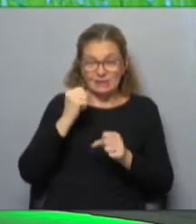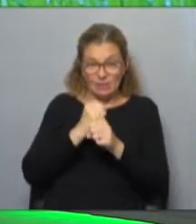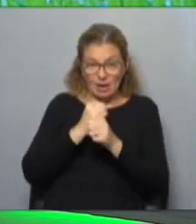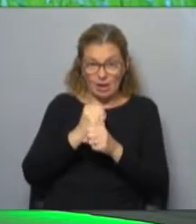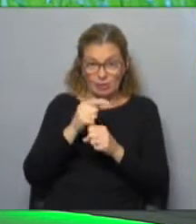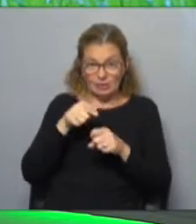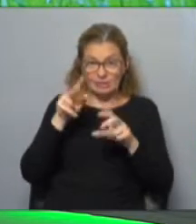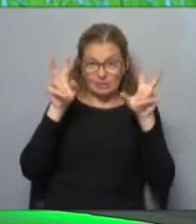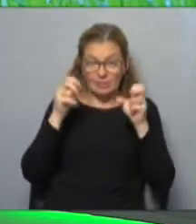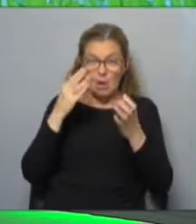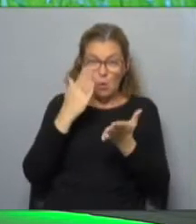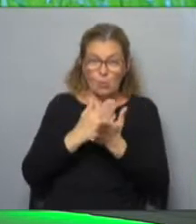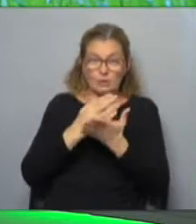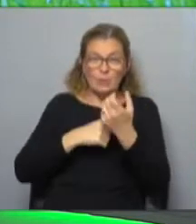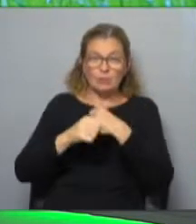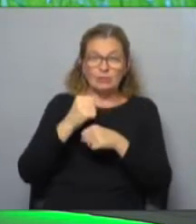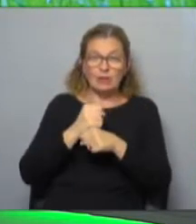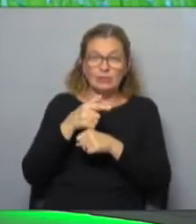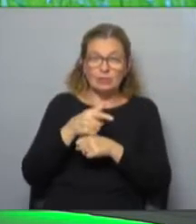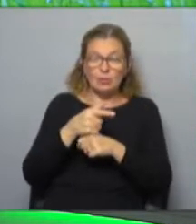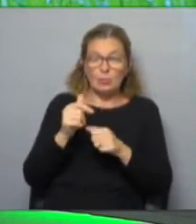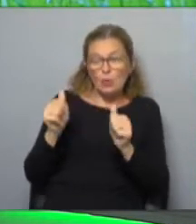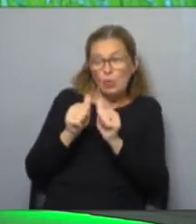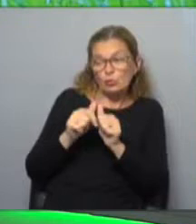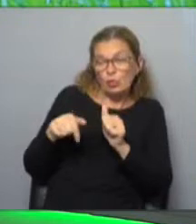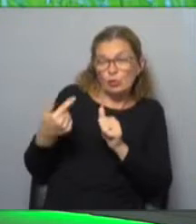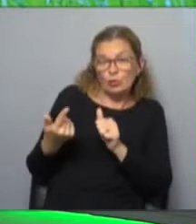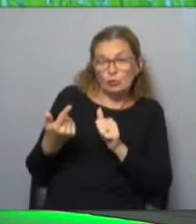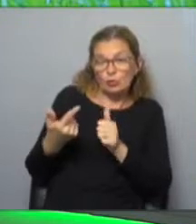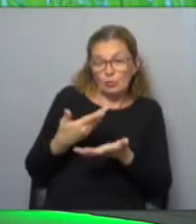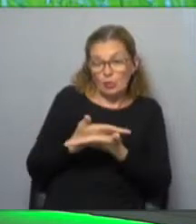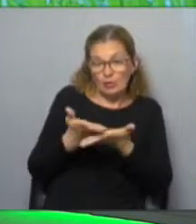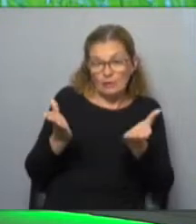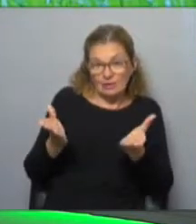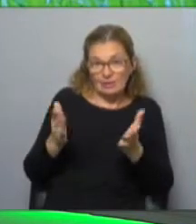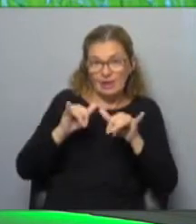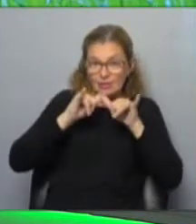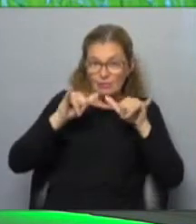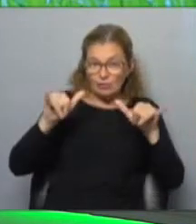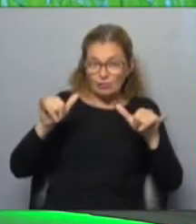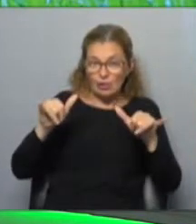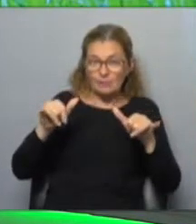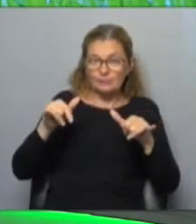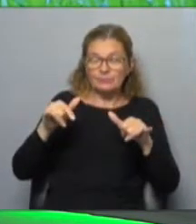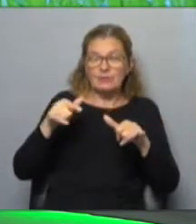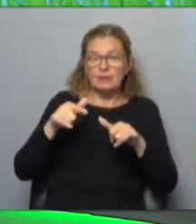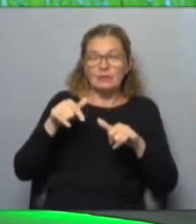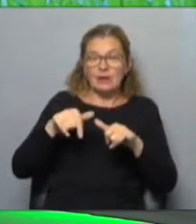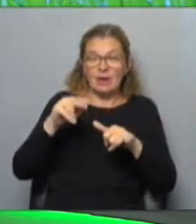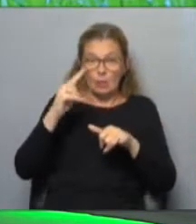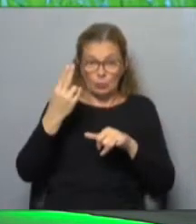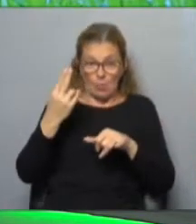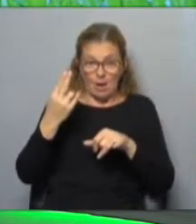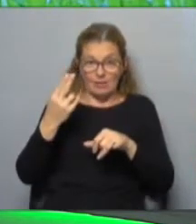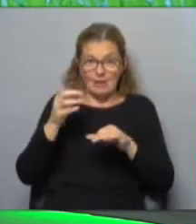en los últimos años y además tiene una iniciativa junto con otros colegas, una iniciativa multidisciplinaria de difusión de la fauna y de la flora autóctona de